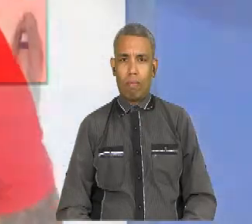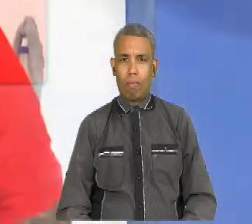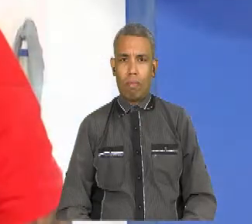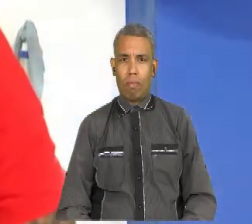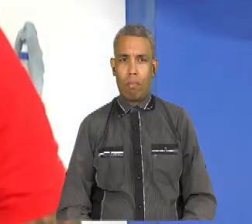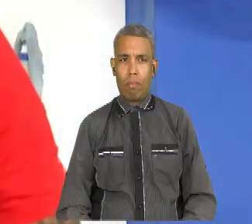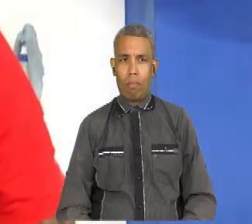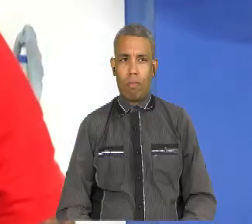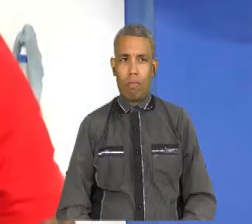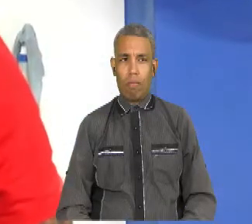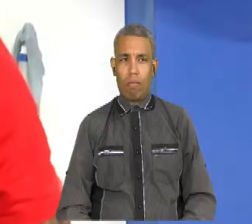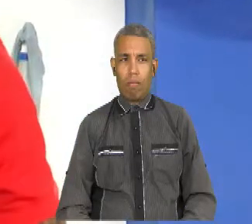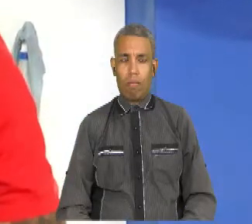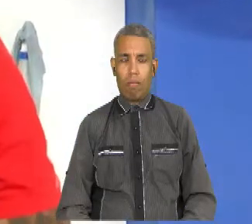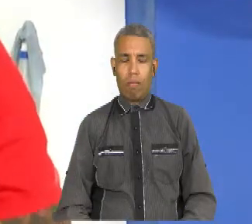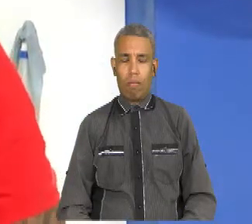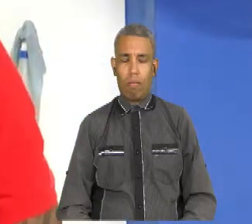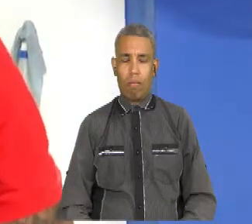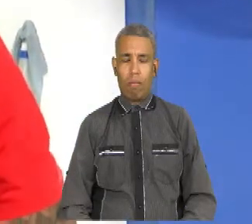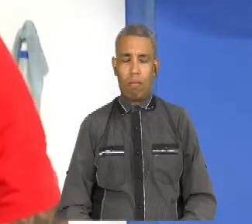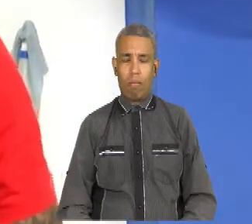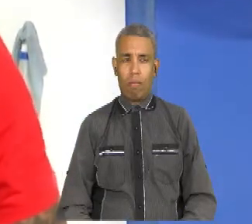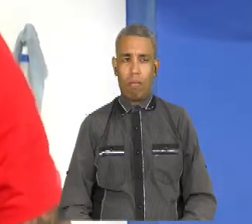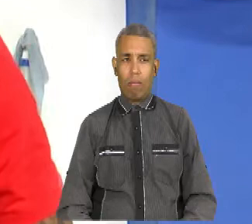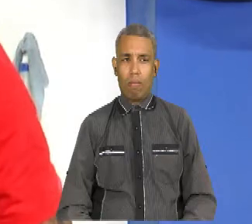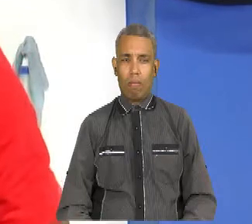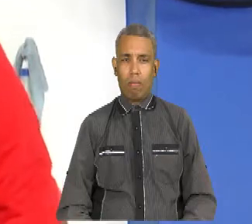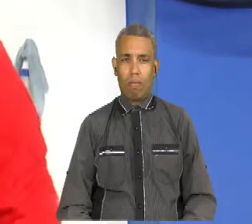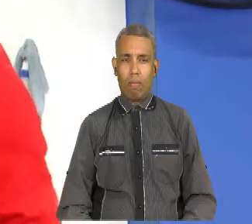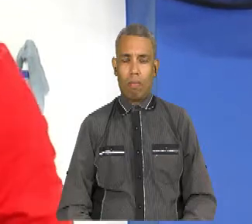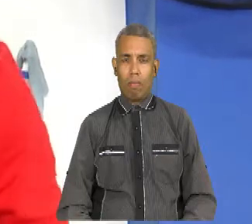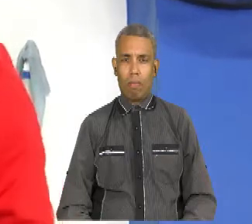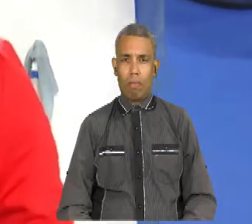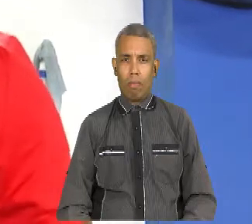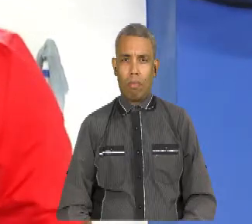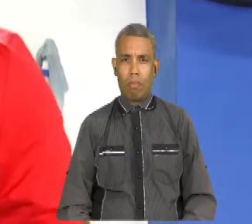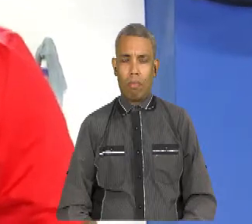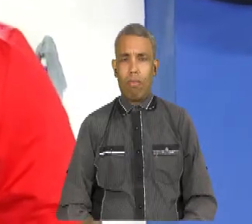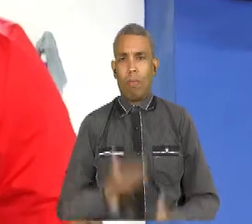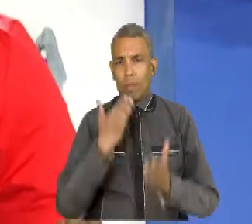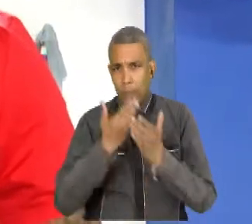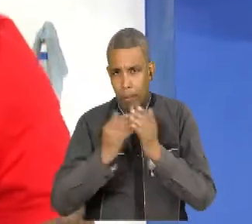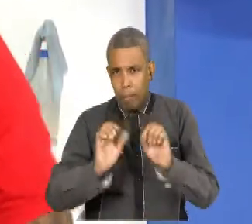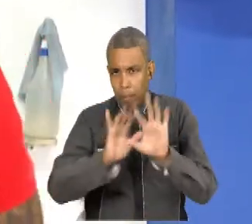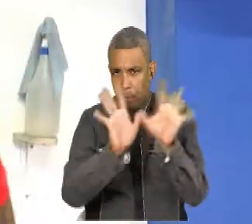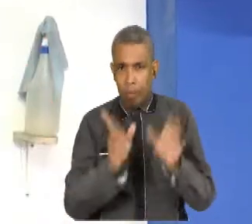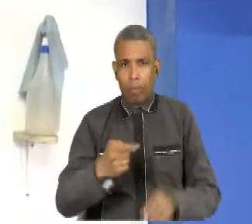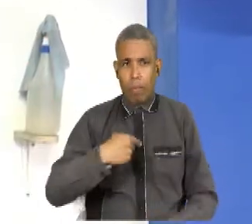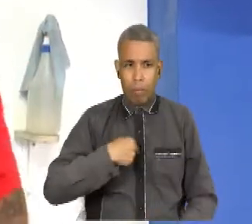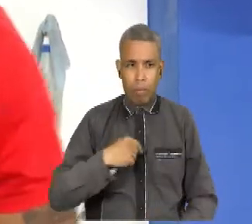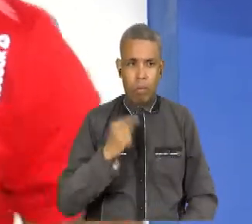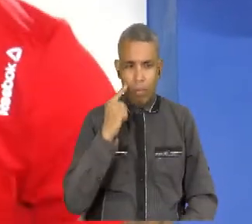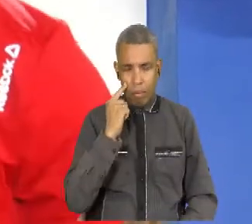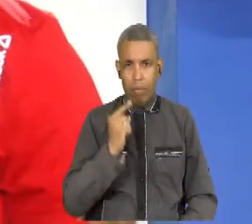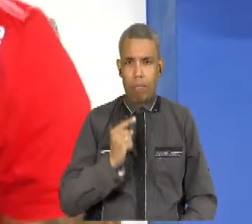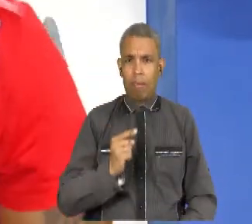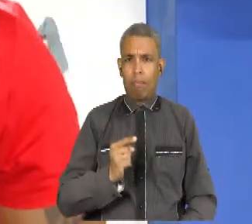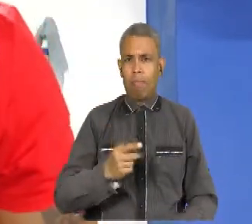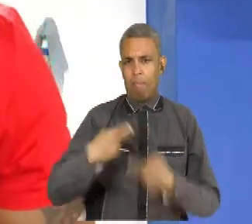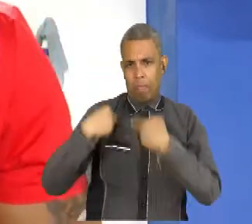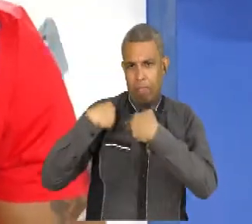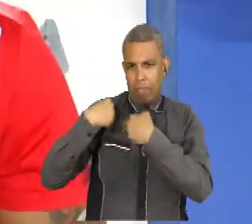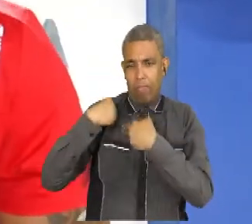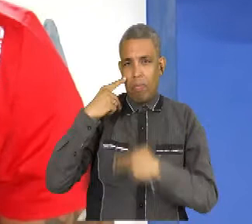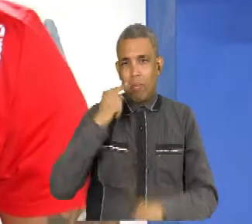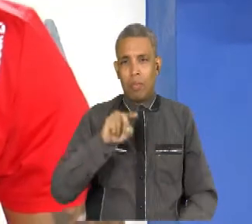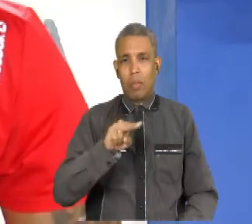Hola, buenos días. Les habla Andrés Urán del Centro Deportivo Zona Training 36, más que un gino, una familia. Recuerden